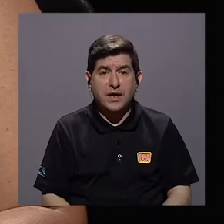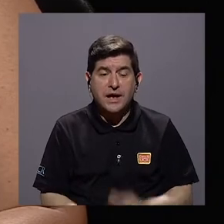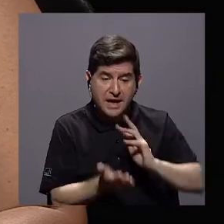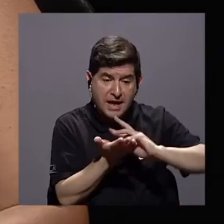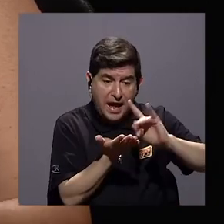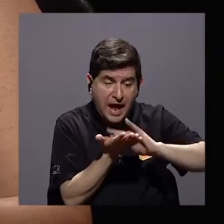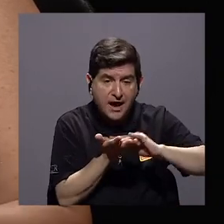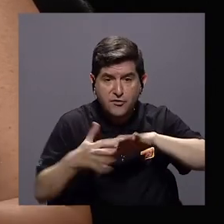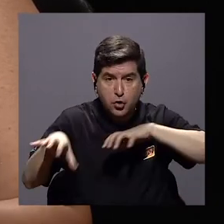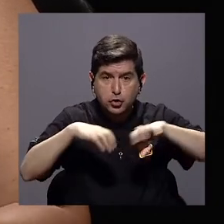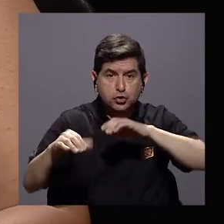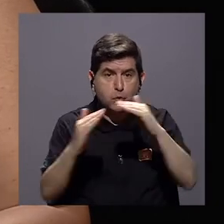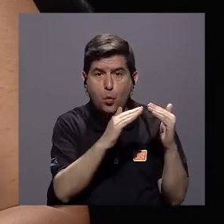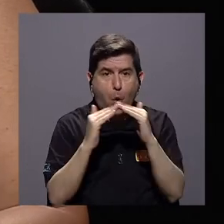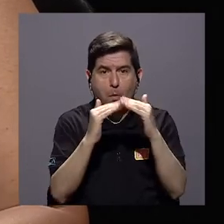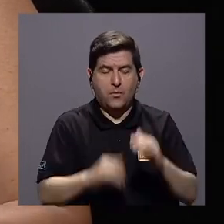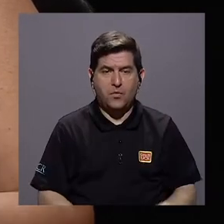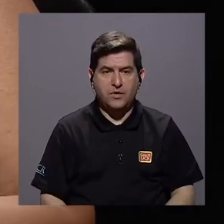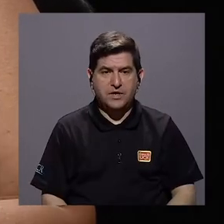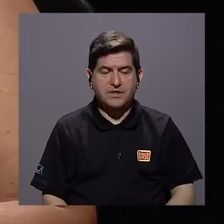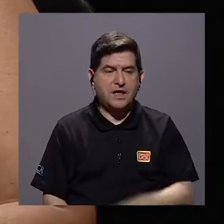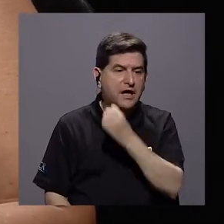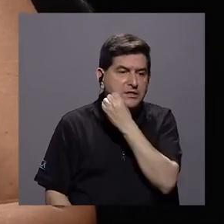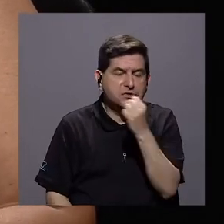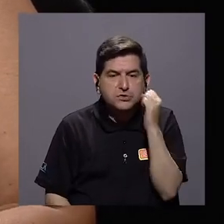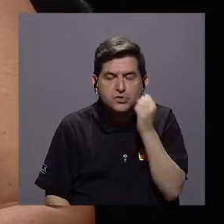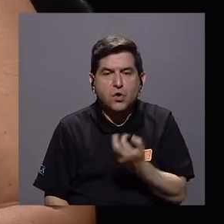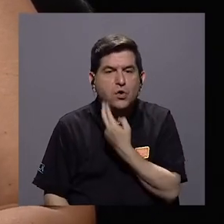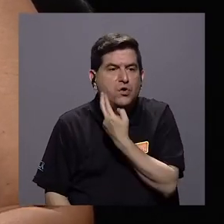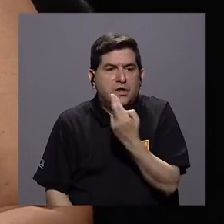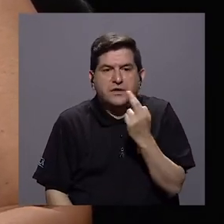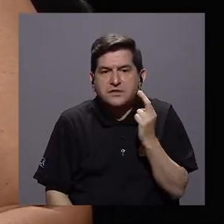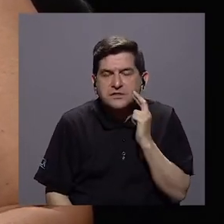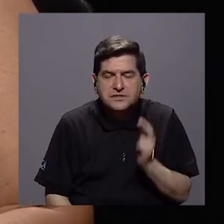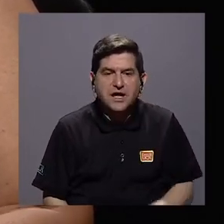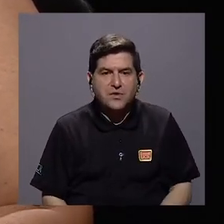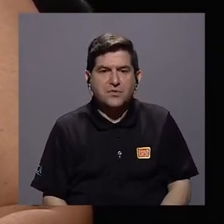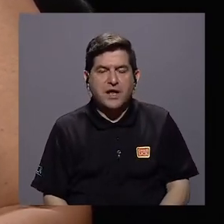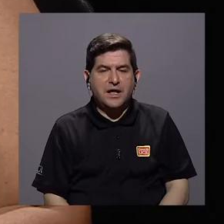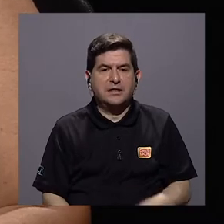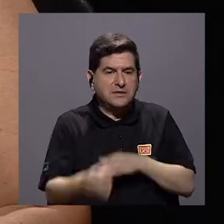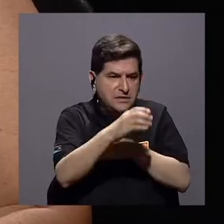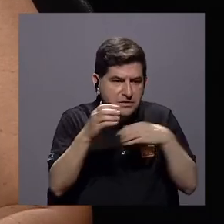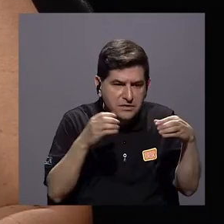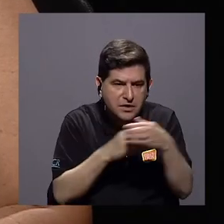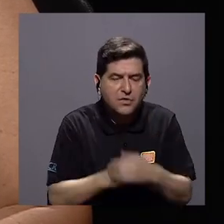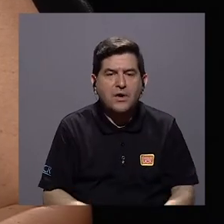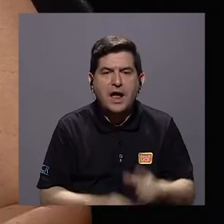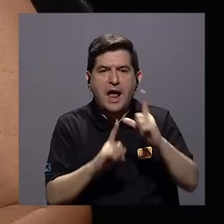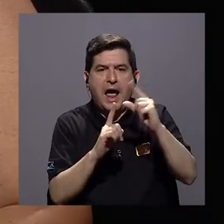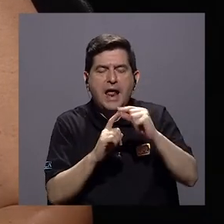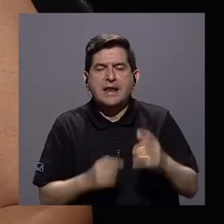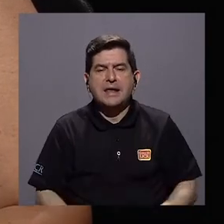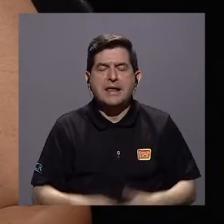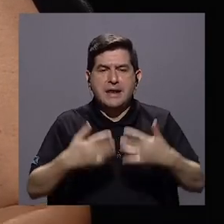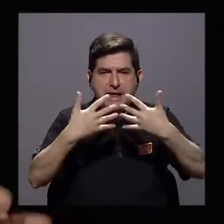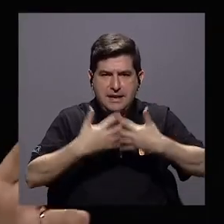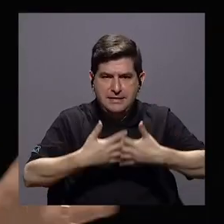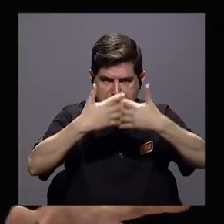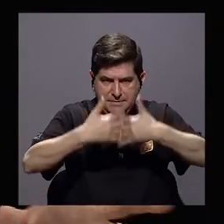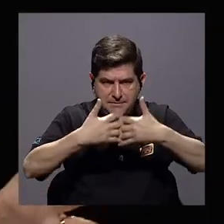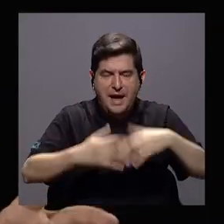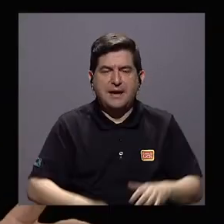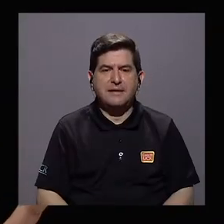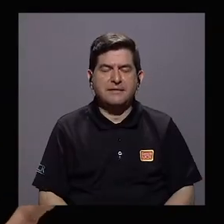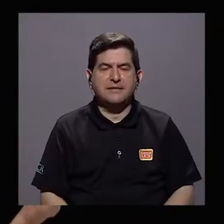el arroz activa las comunidades, activa sodas, restaurantes, cabinas, transportistas, alquileres de maquinaria. En este